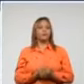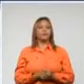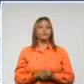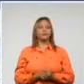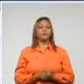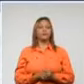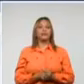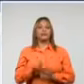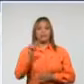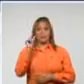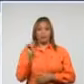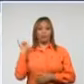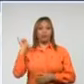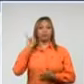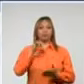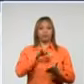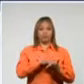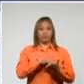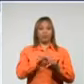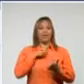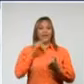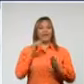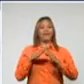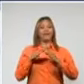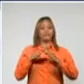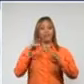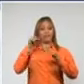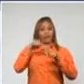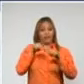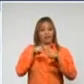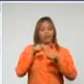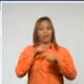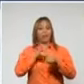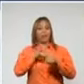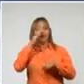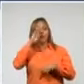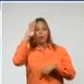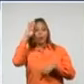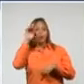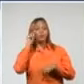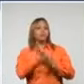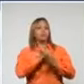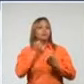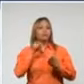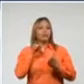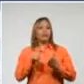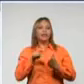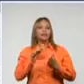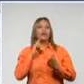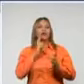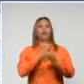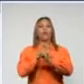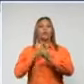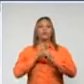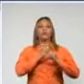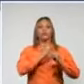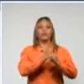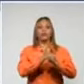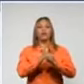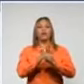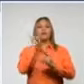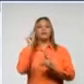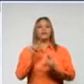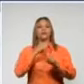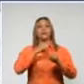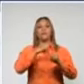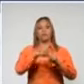extranjero residente temporal que se diagnostica, pues también es contacto de un caso positivo